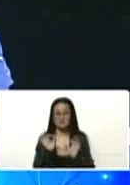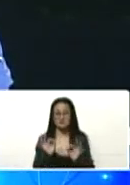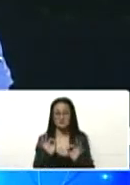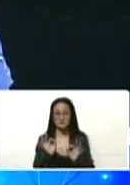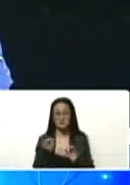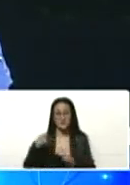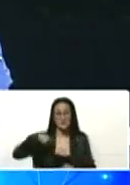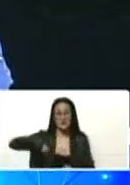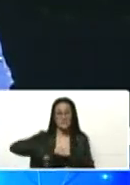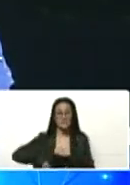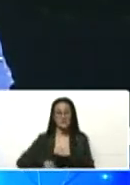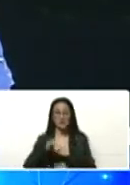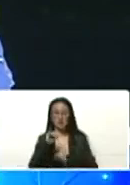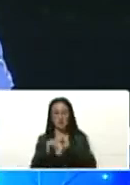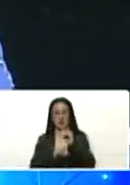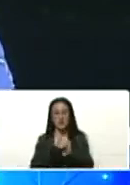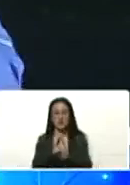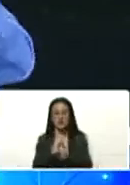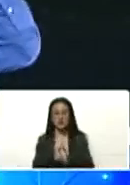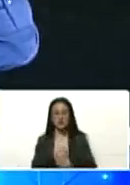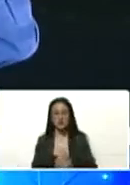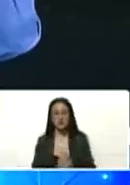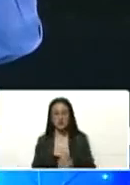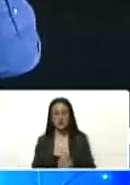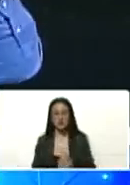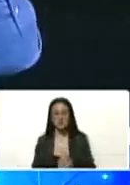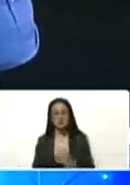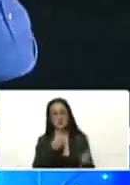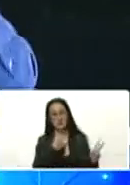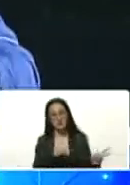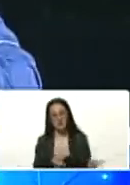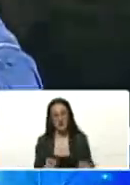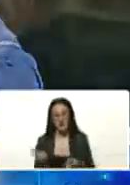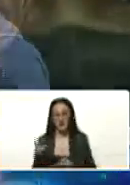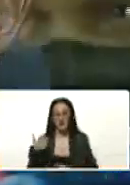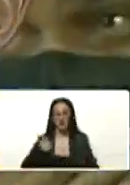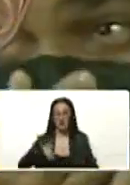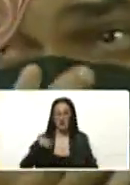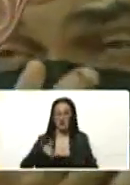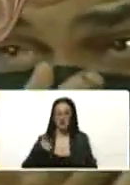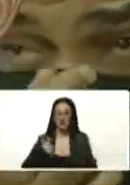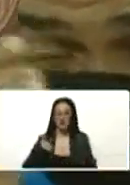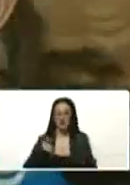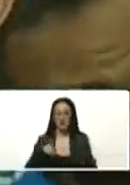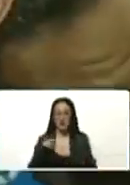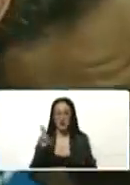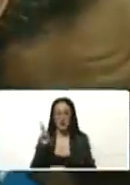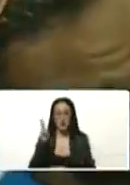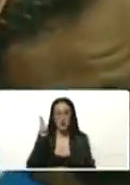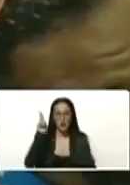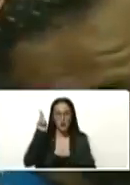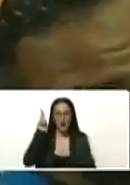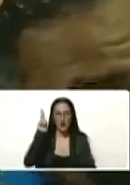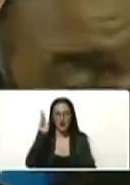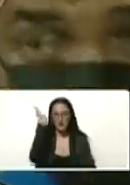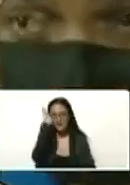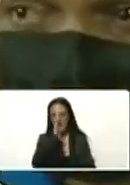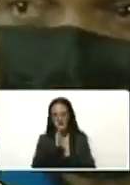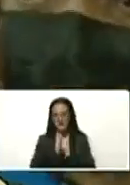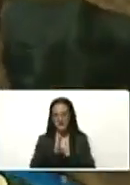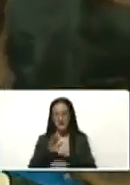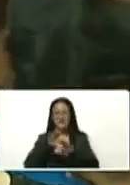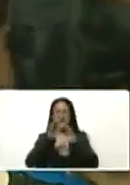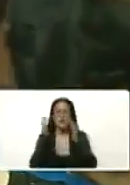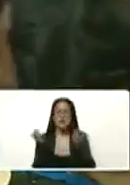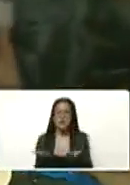la inversión internacional. Así que bienvenidos de Argentina, del Uruguay, de Brasil y del